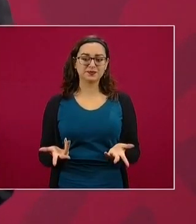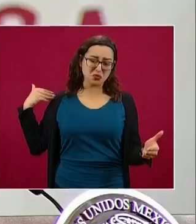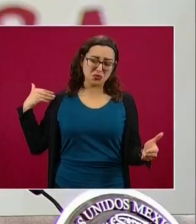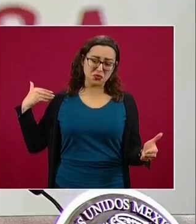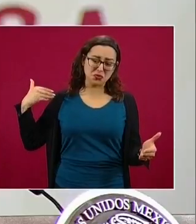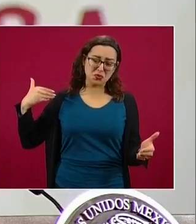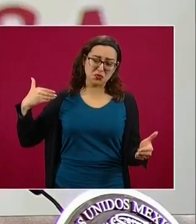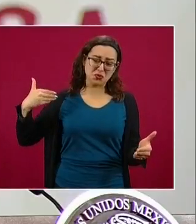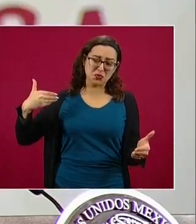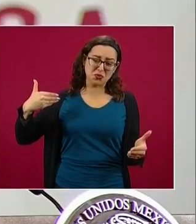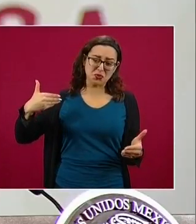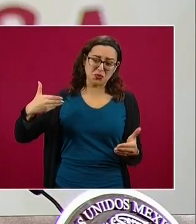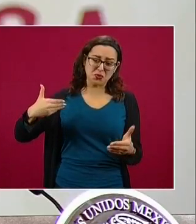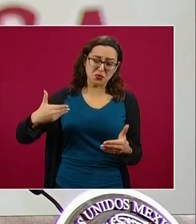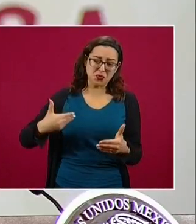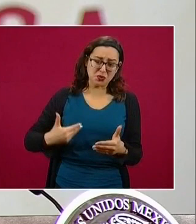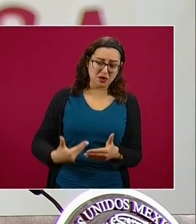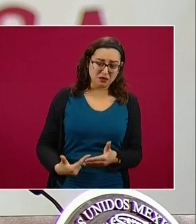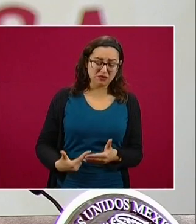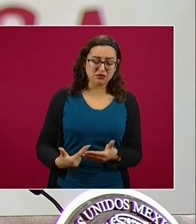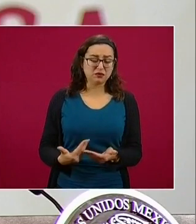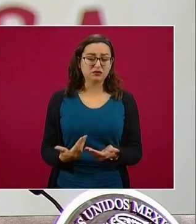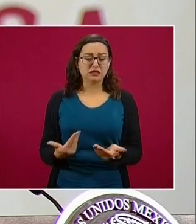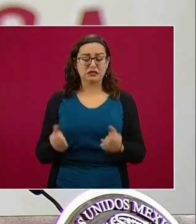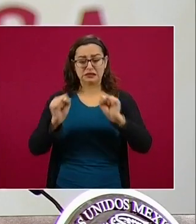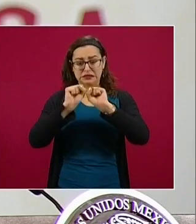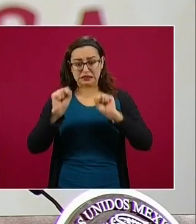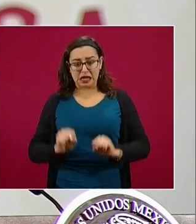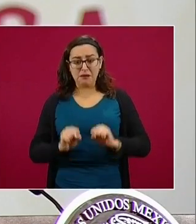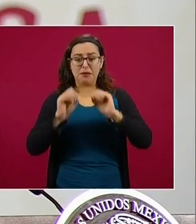modelo económico,